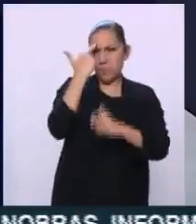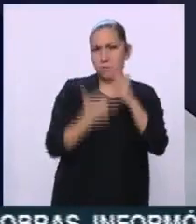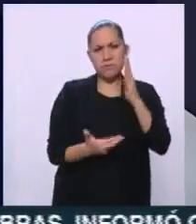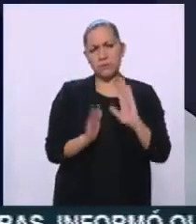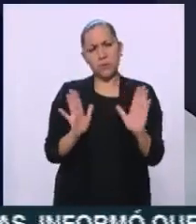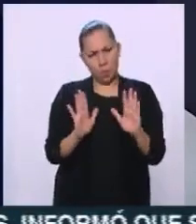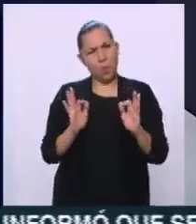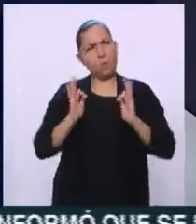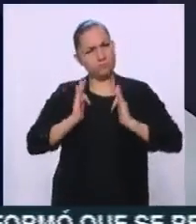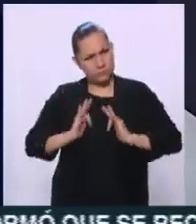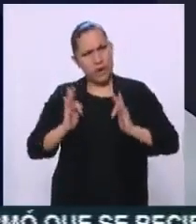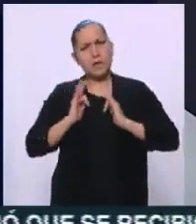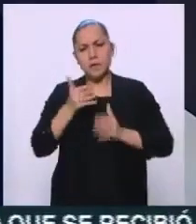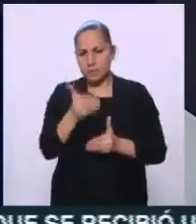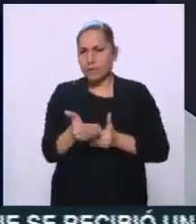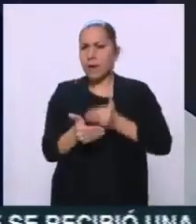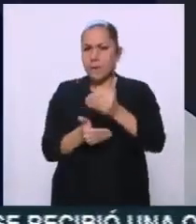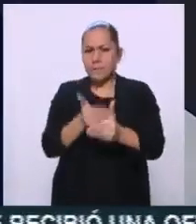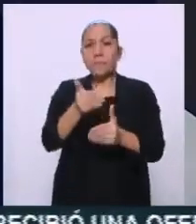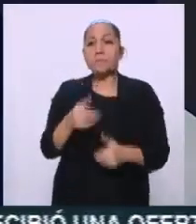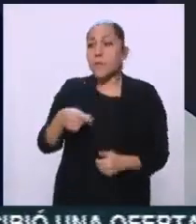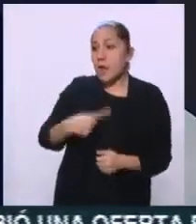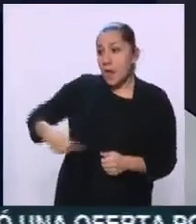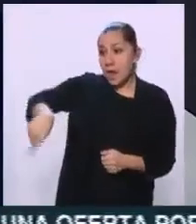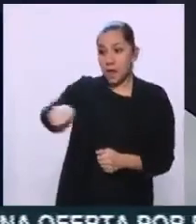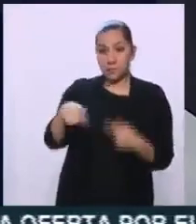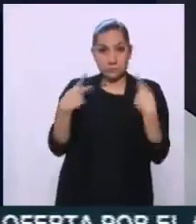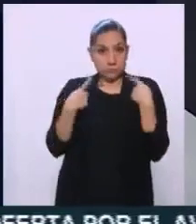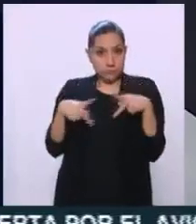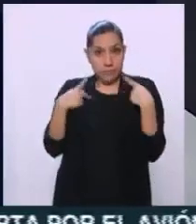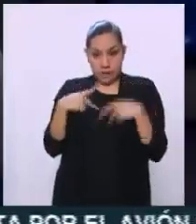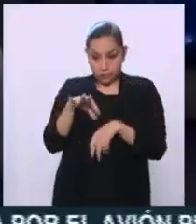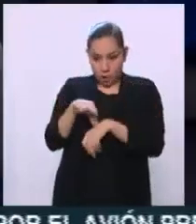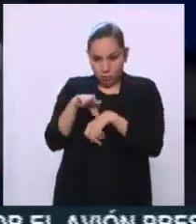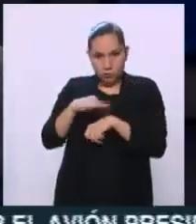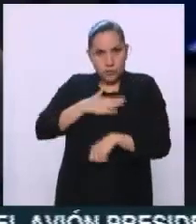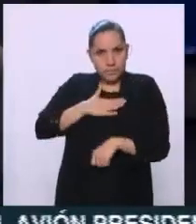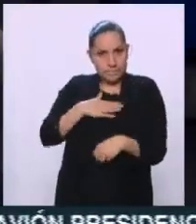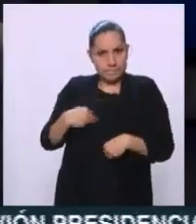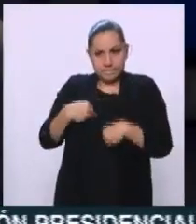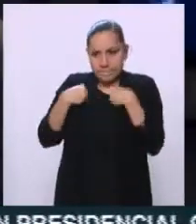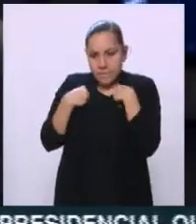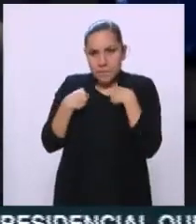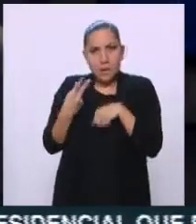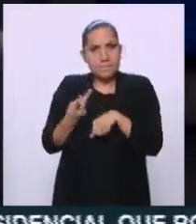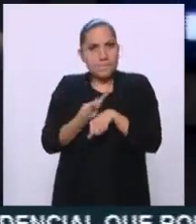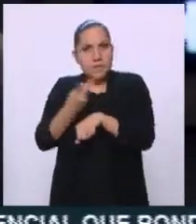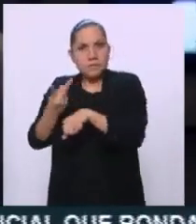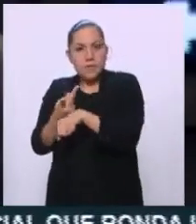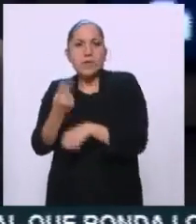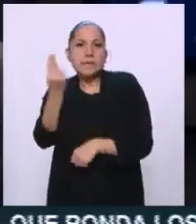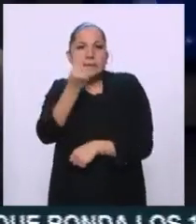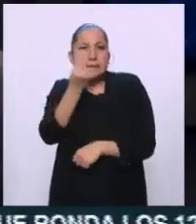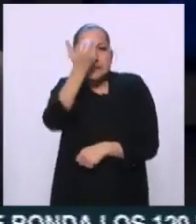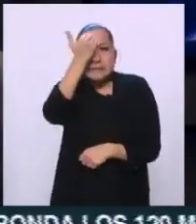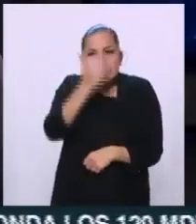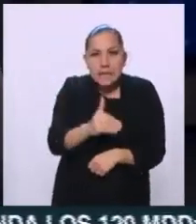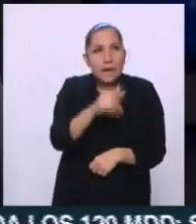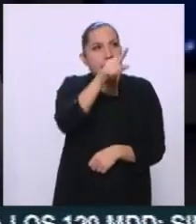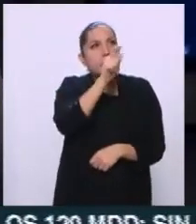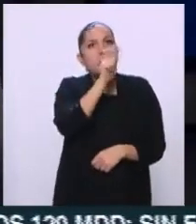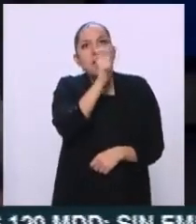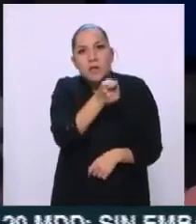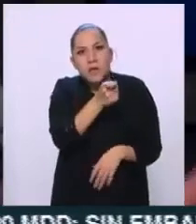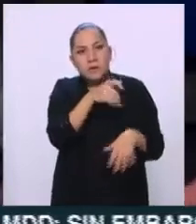quienes están, digamos, afectados sus intereses a que busque convencer a la mayoría para que haya un cambio de lo que no les gusta de este gobierno,